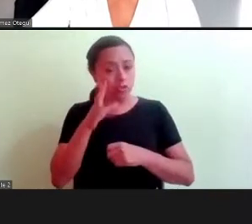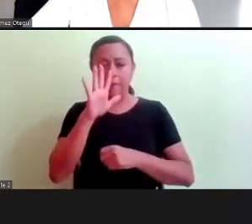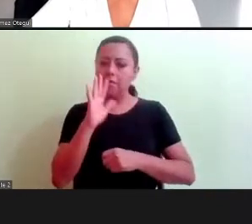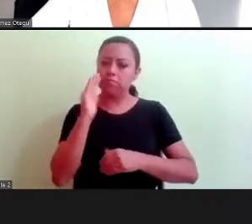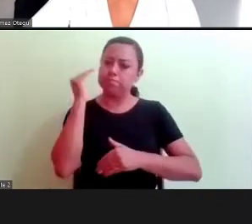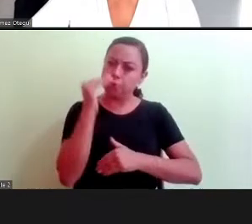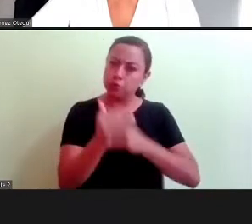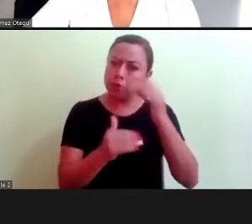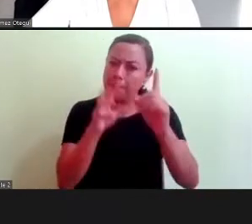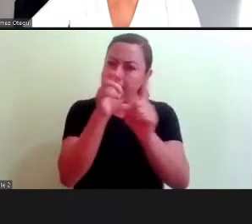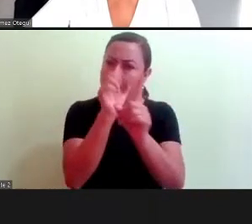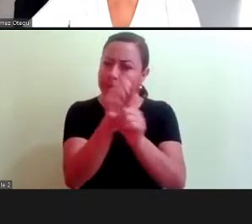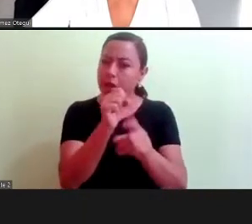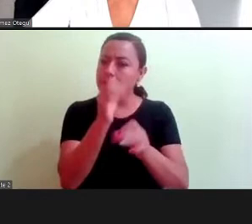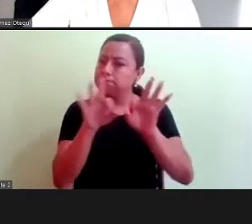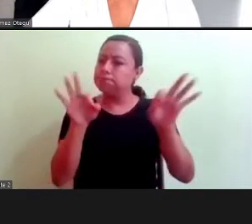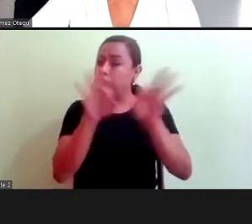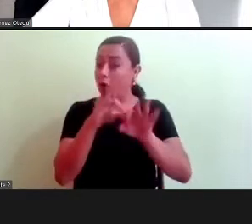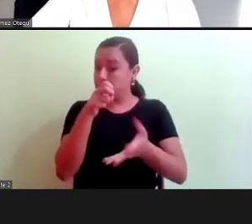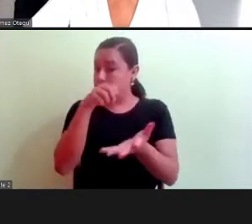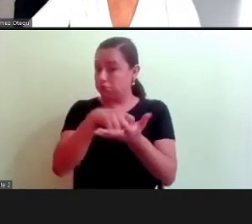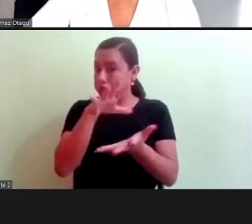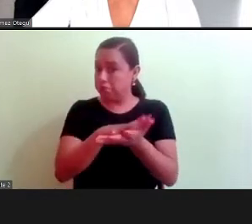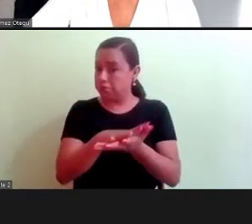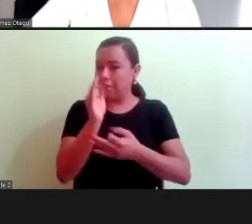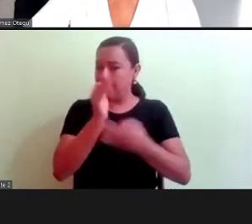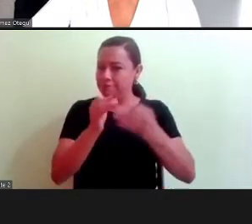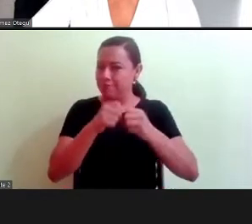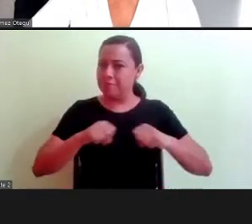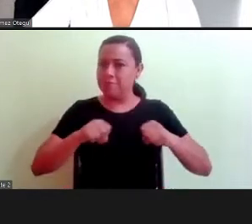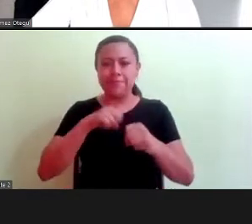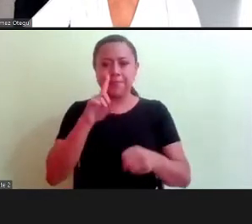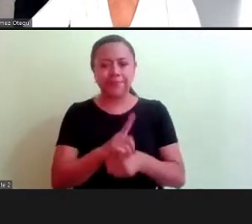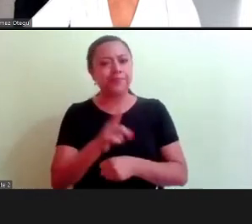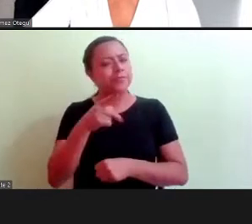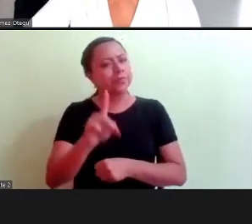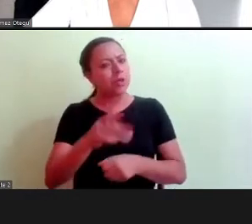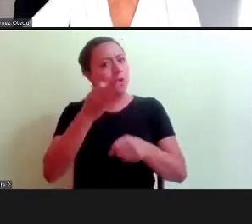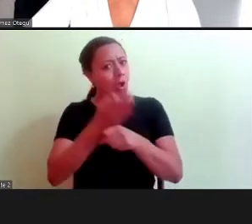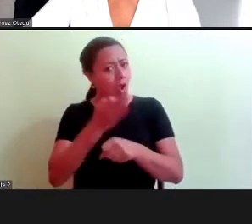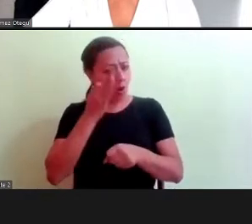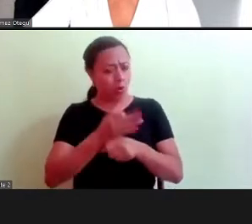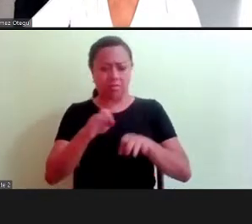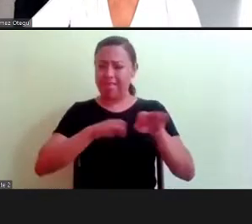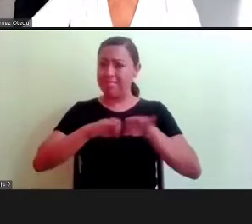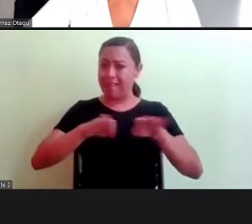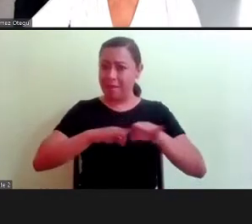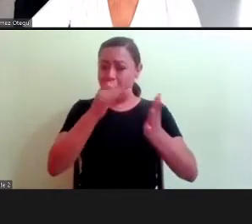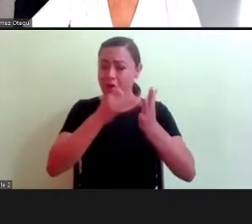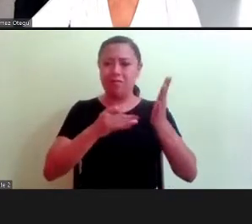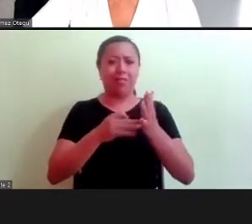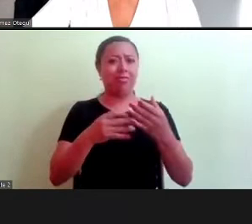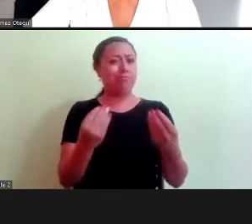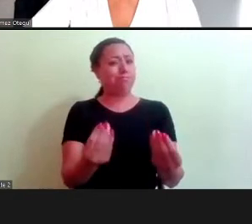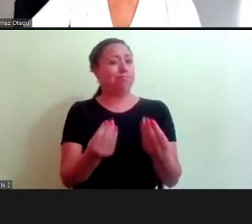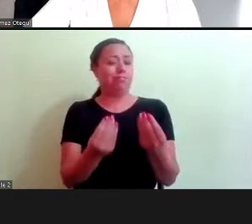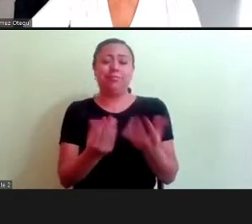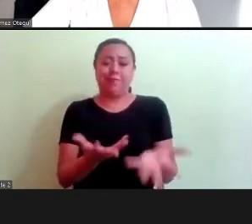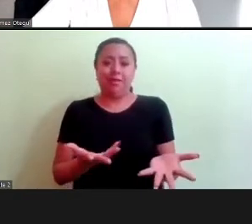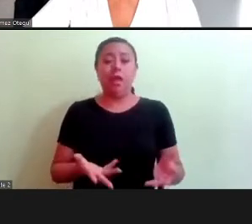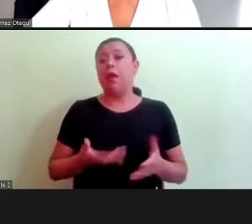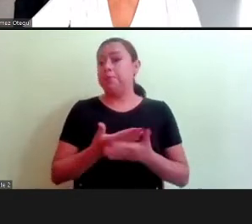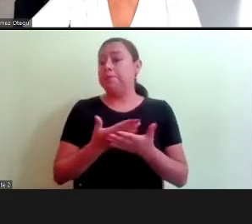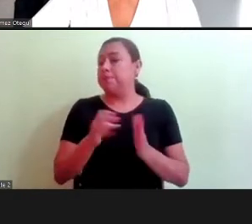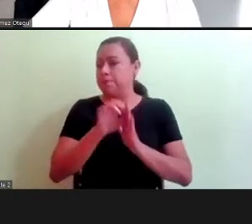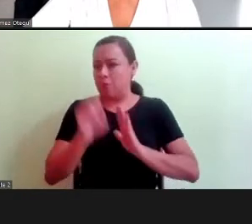quedarán registrados en la historia de la sociedad. Sin embargo, aún el trabajo por hacer es demasiado. La lucha por alcanzar la